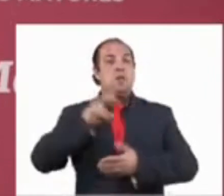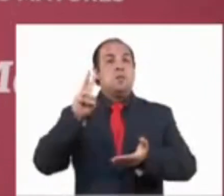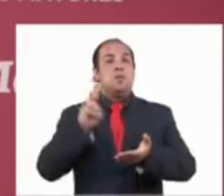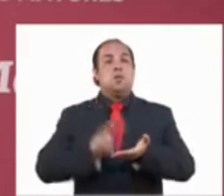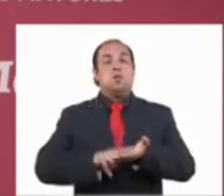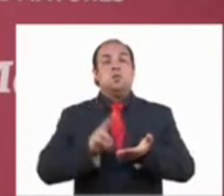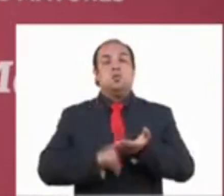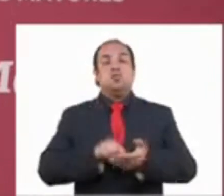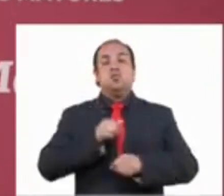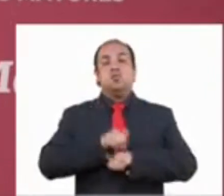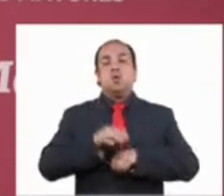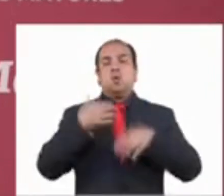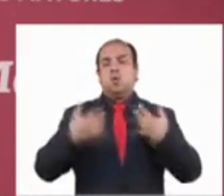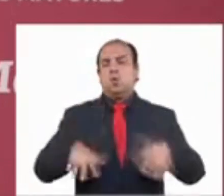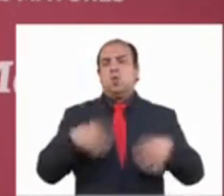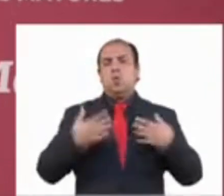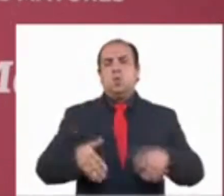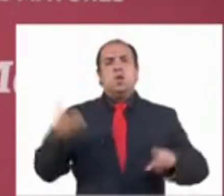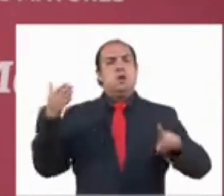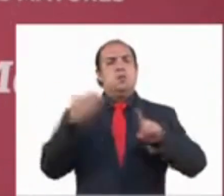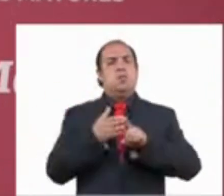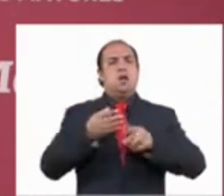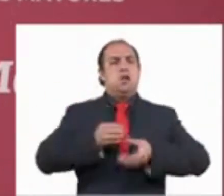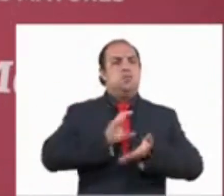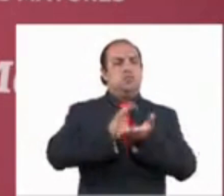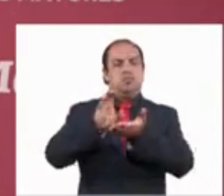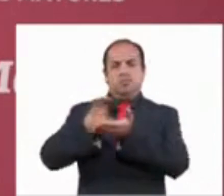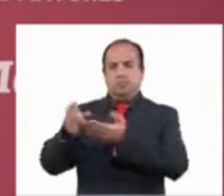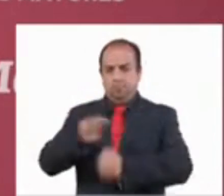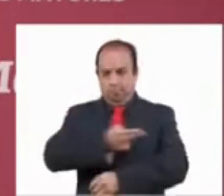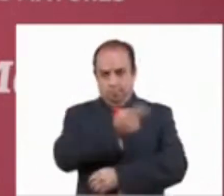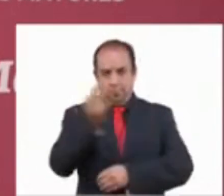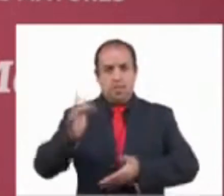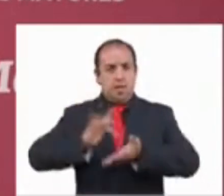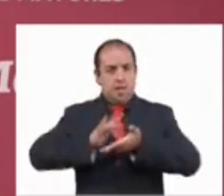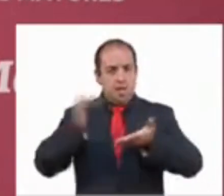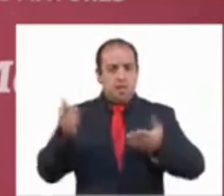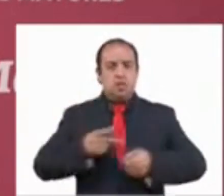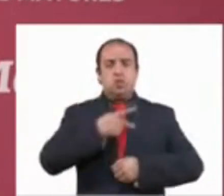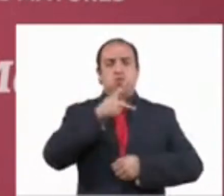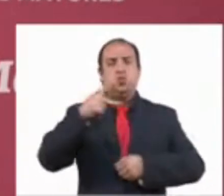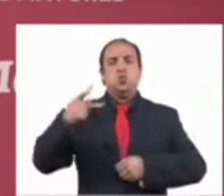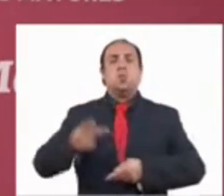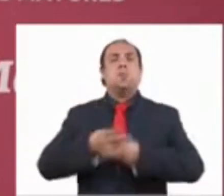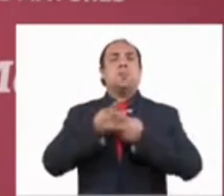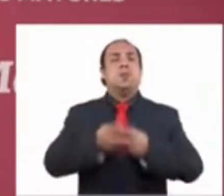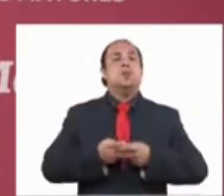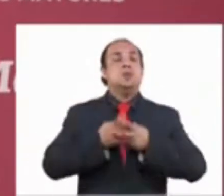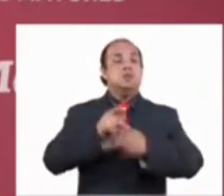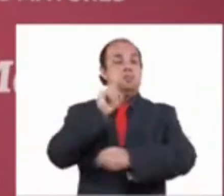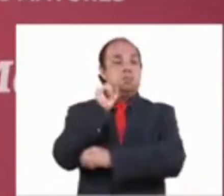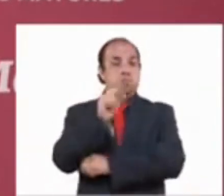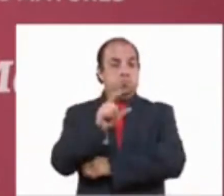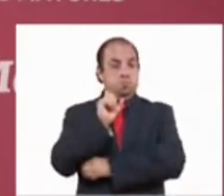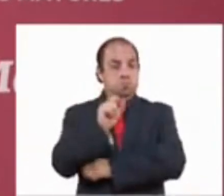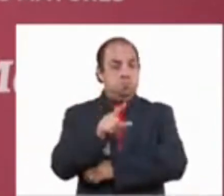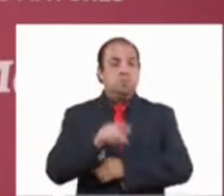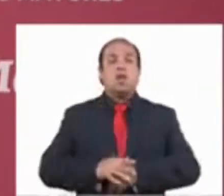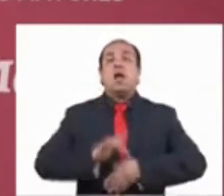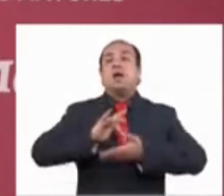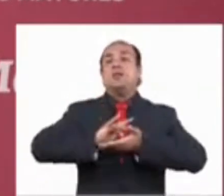histórica destinada a ustedes. Les agradecemos infinitamente su paciencia, pero sobre todo